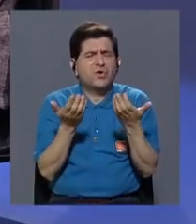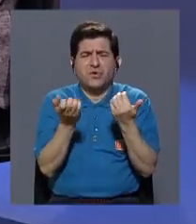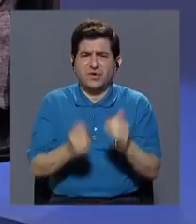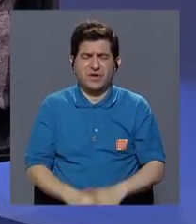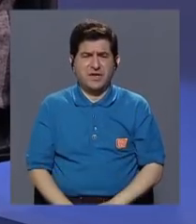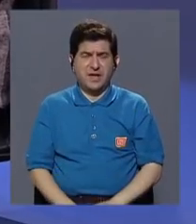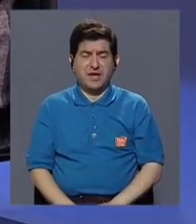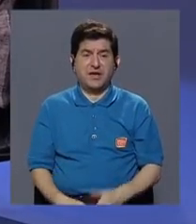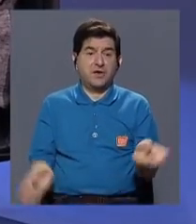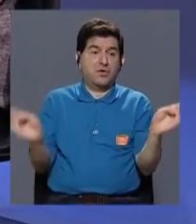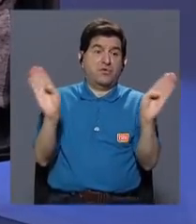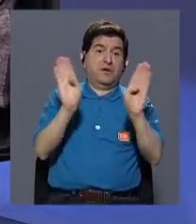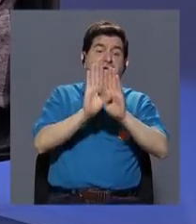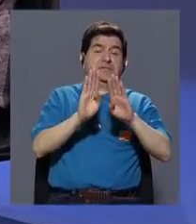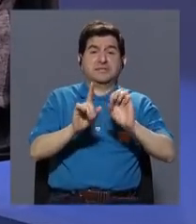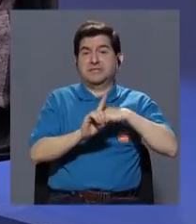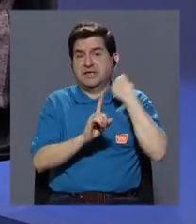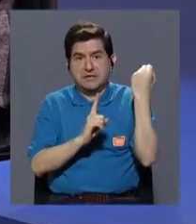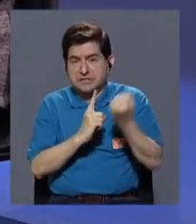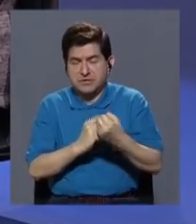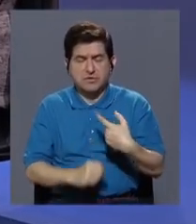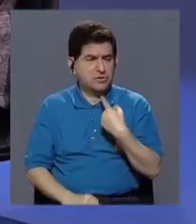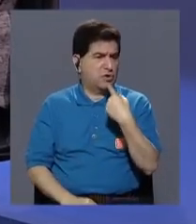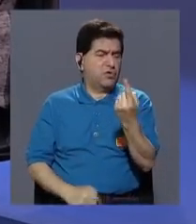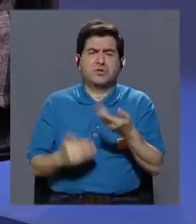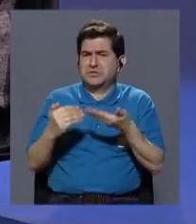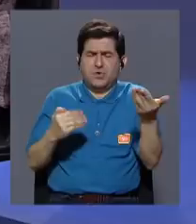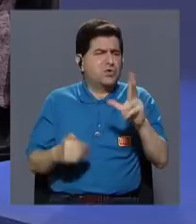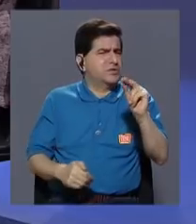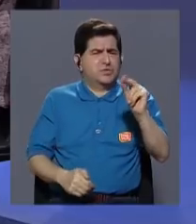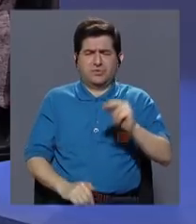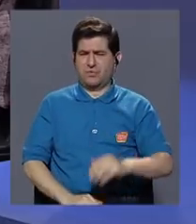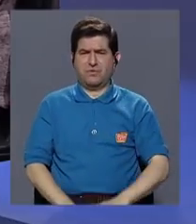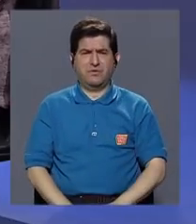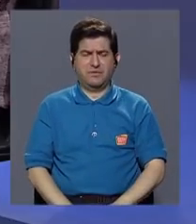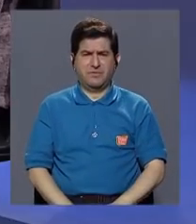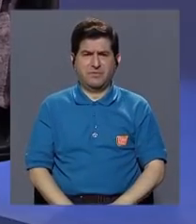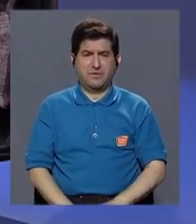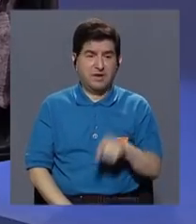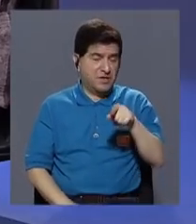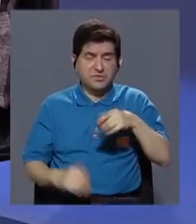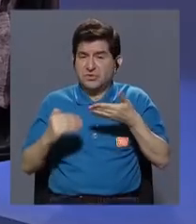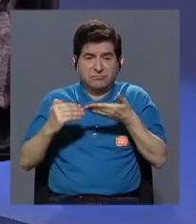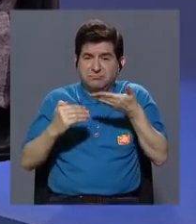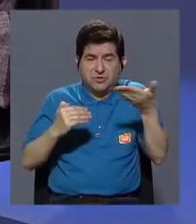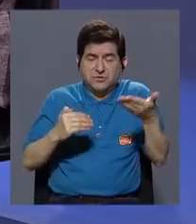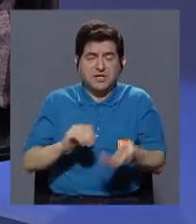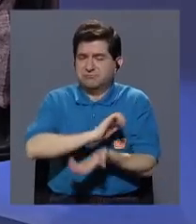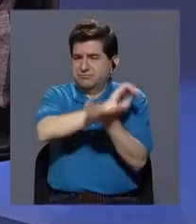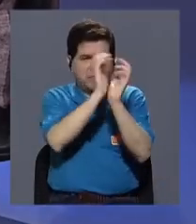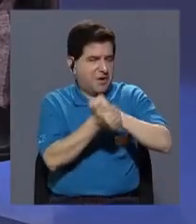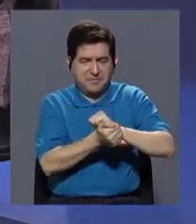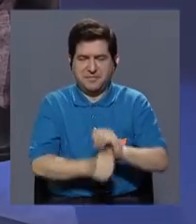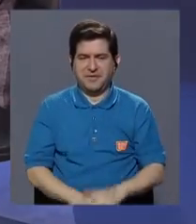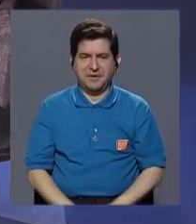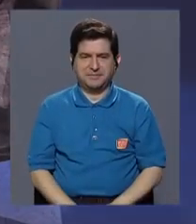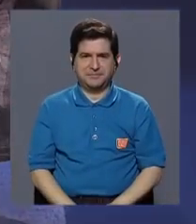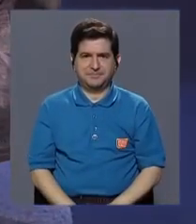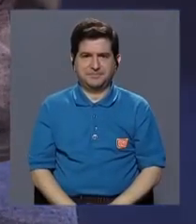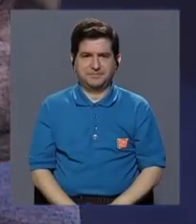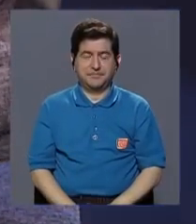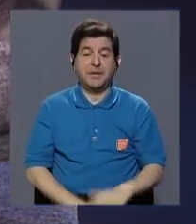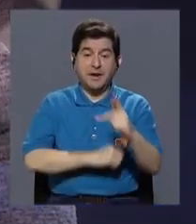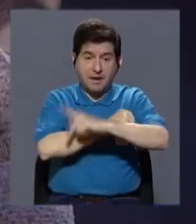como hablábamos no quiero que se menciona tal puerta no quiero decir tal cosa a ver los que vamos a cambiar si también mencionábamos que